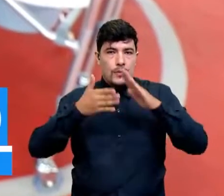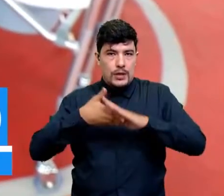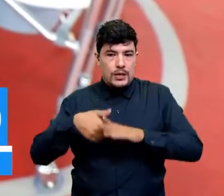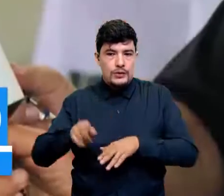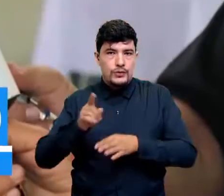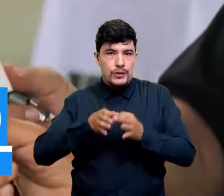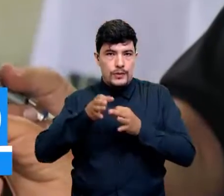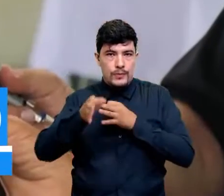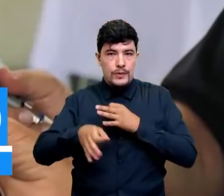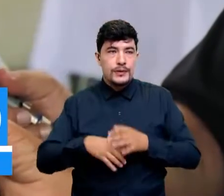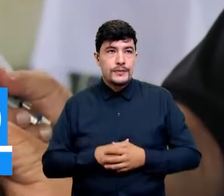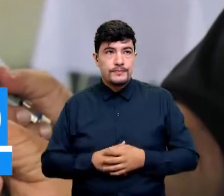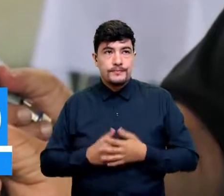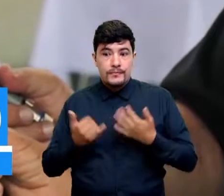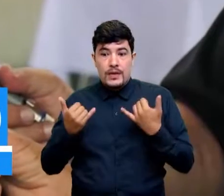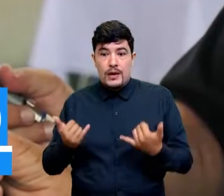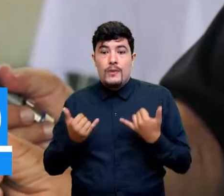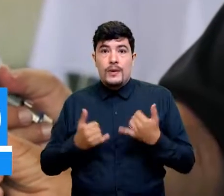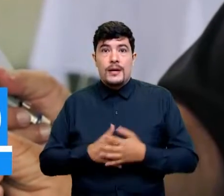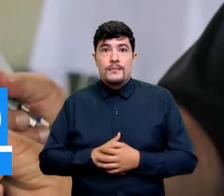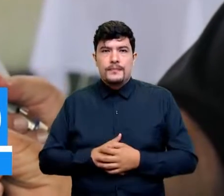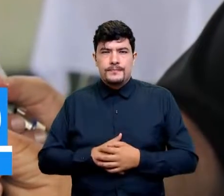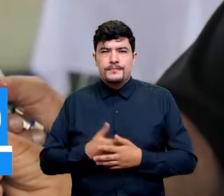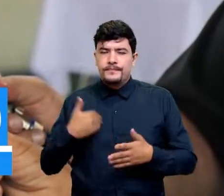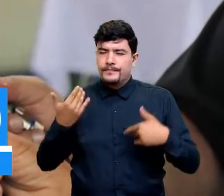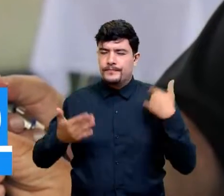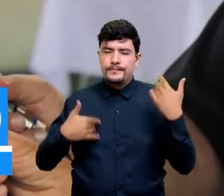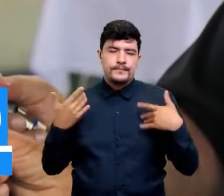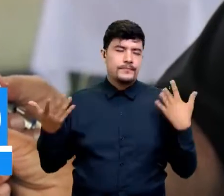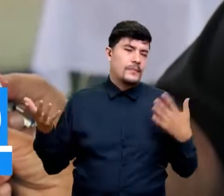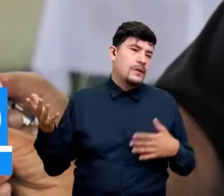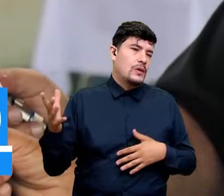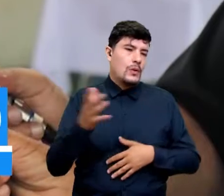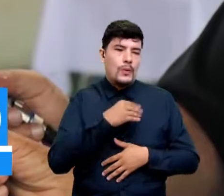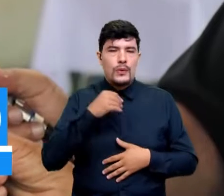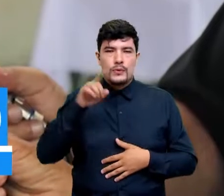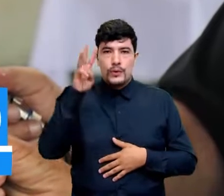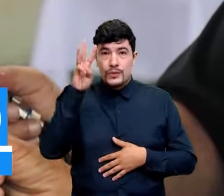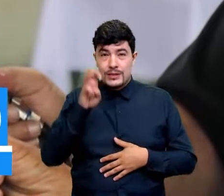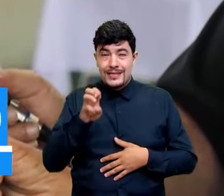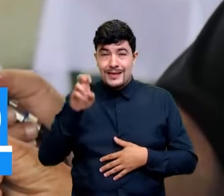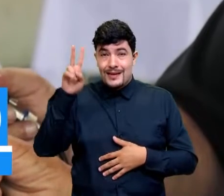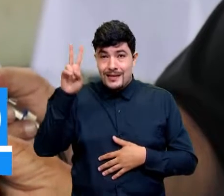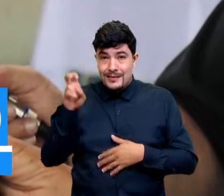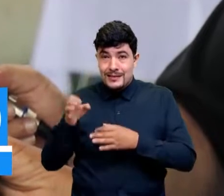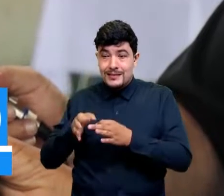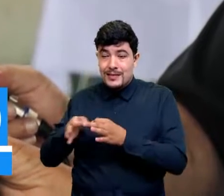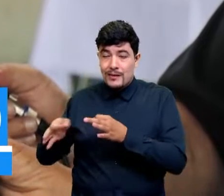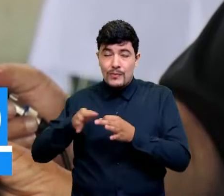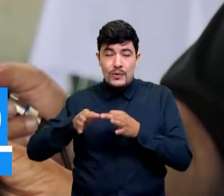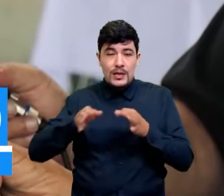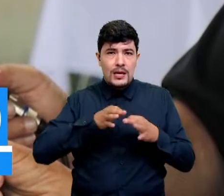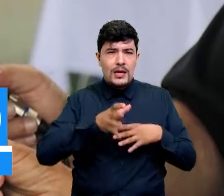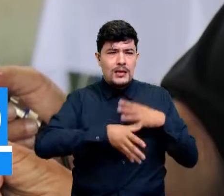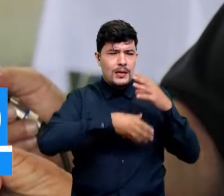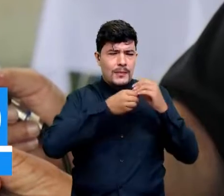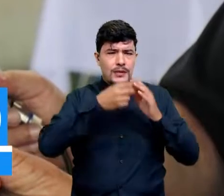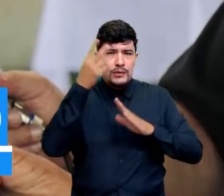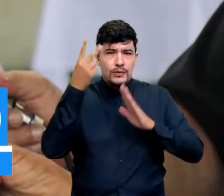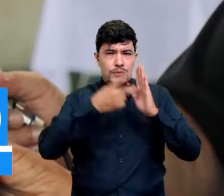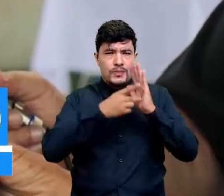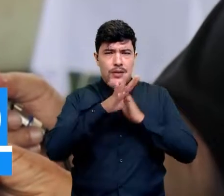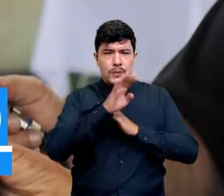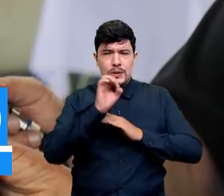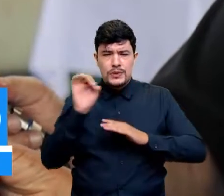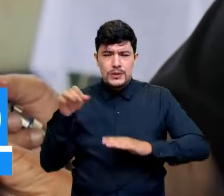municipio. Estamos llevando esa alegría a todos los 87 municipios, más de 2.400